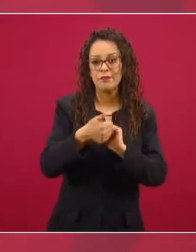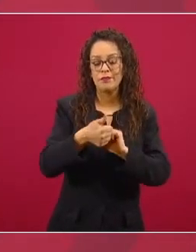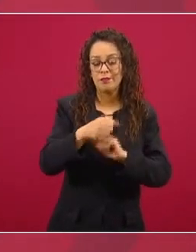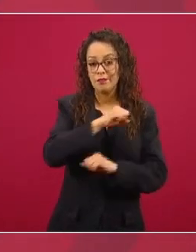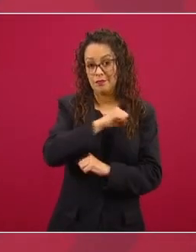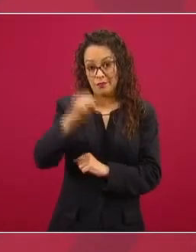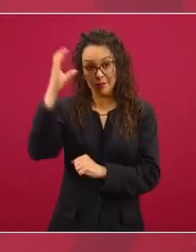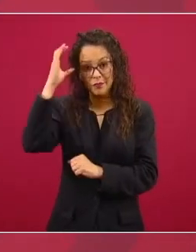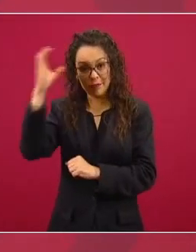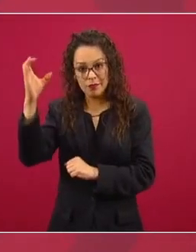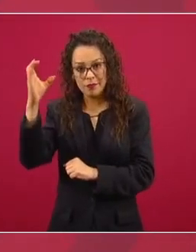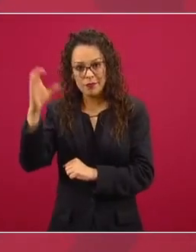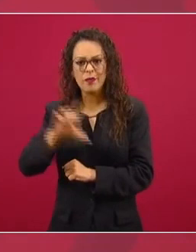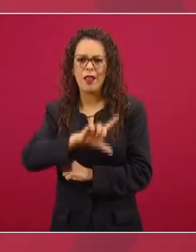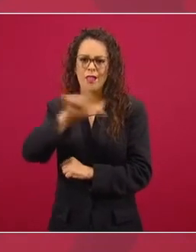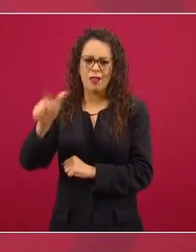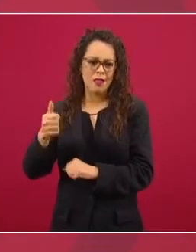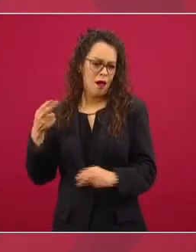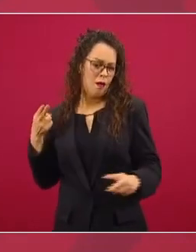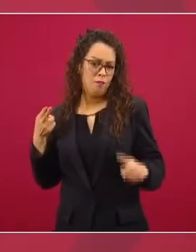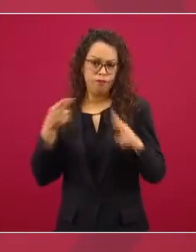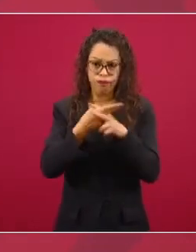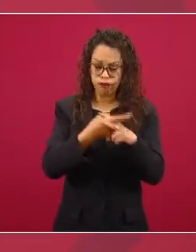los aniquilaban con